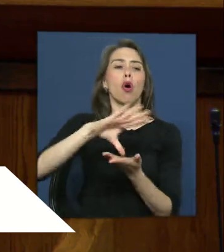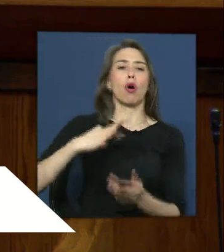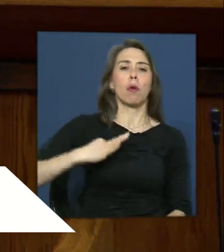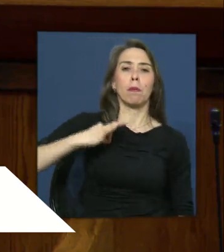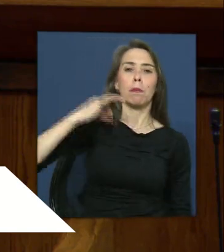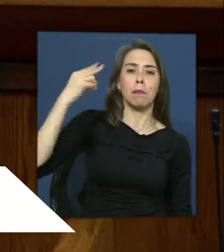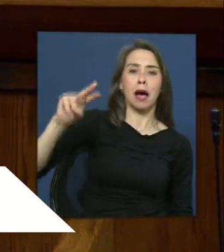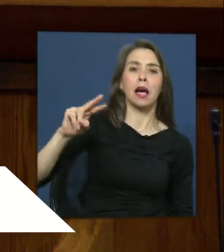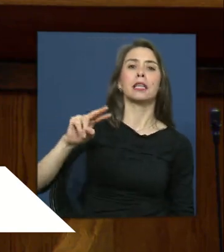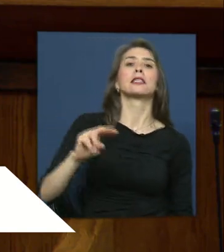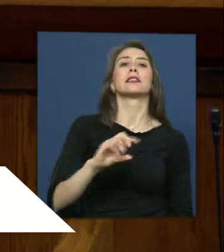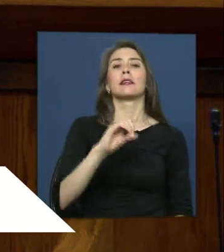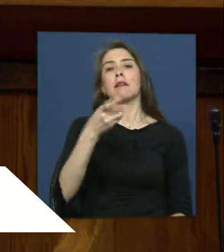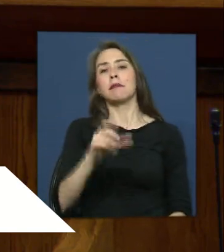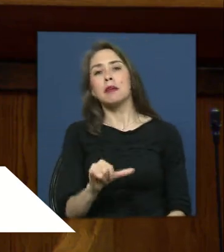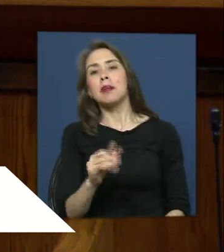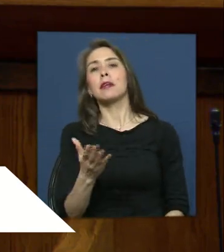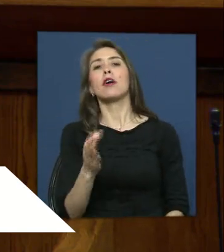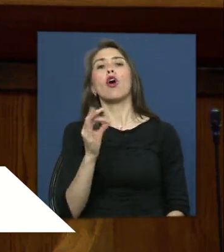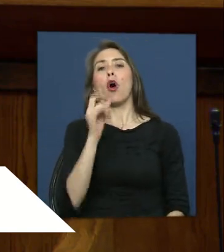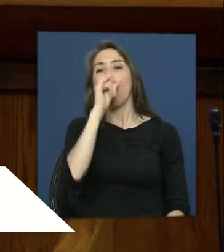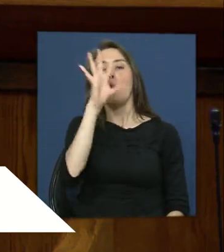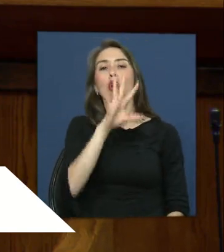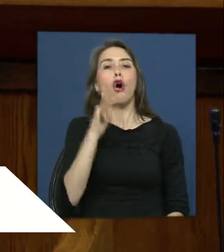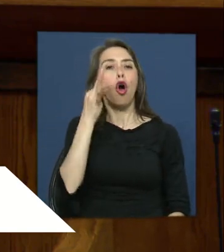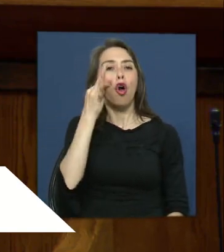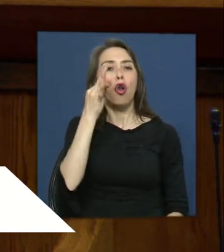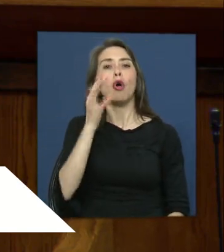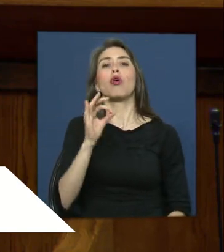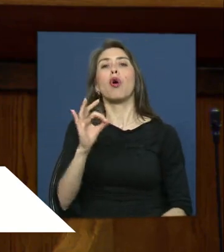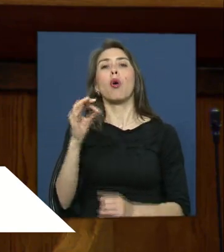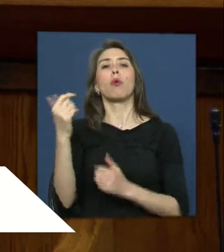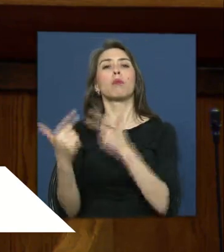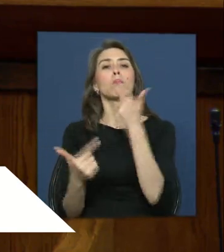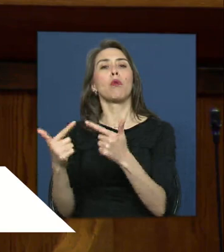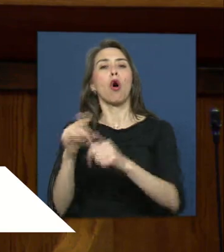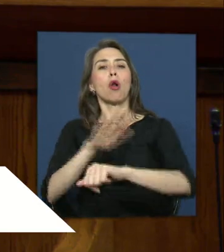sexual, origen étnico y color político.